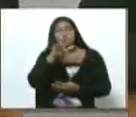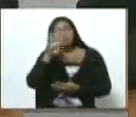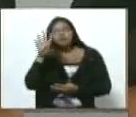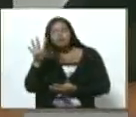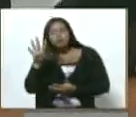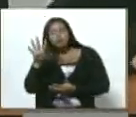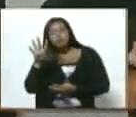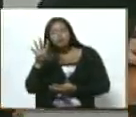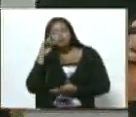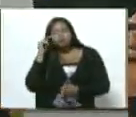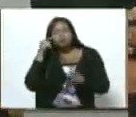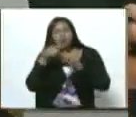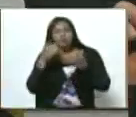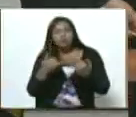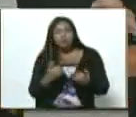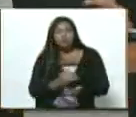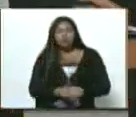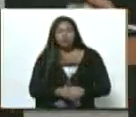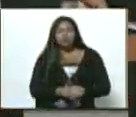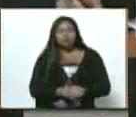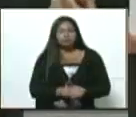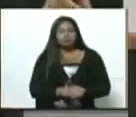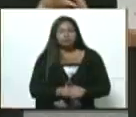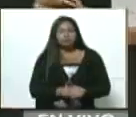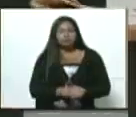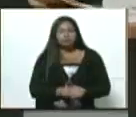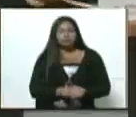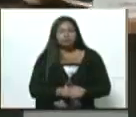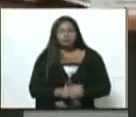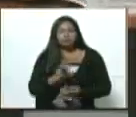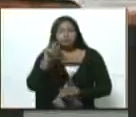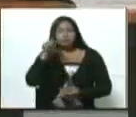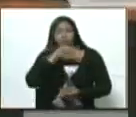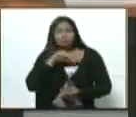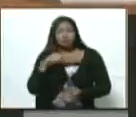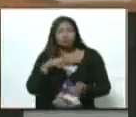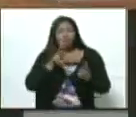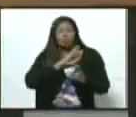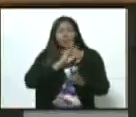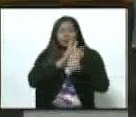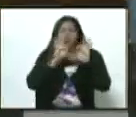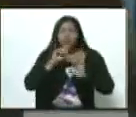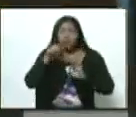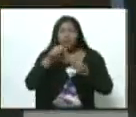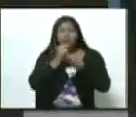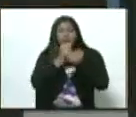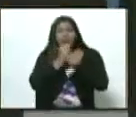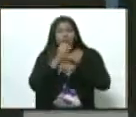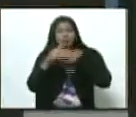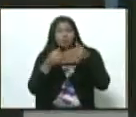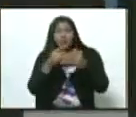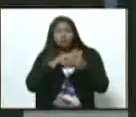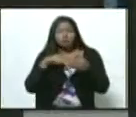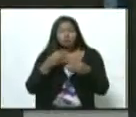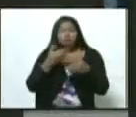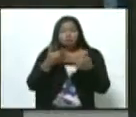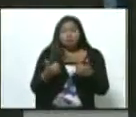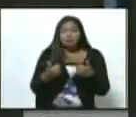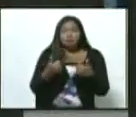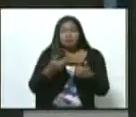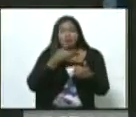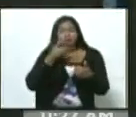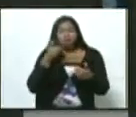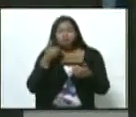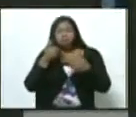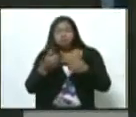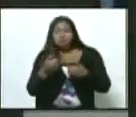434 aspirantes, y hemos hecho lo propio, o sea que ese trabajo está bien adelantado,